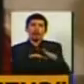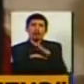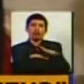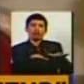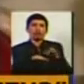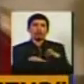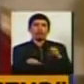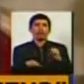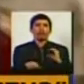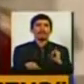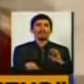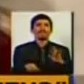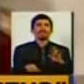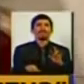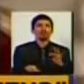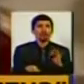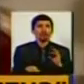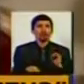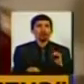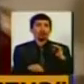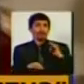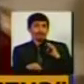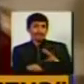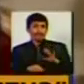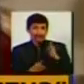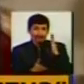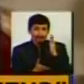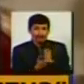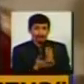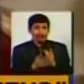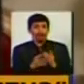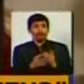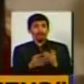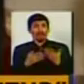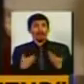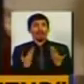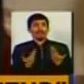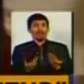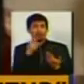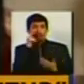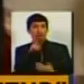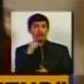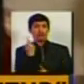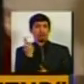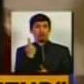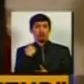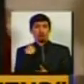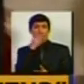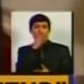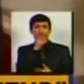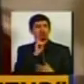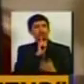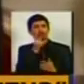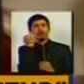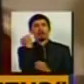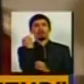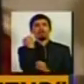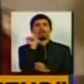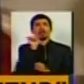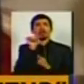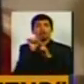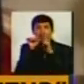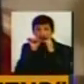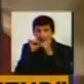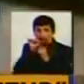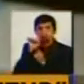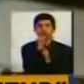Pacífico. Y Chile tiene que abandonar esa su actitud de mirar el mundo solo y dar la espalda al resto